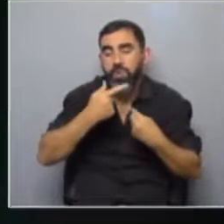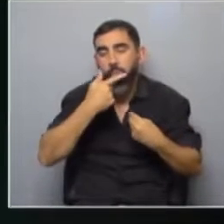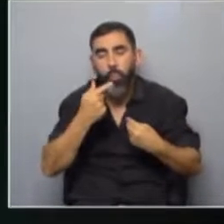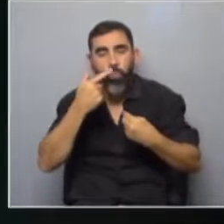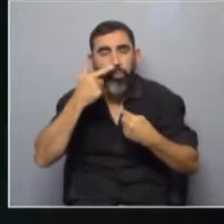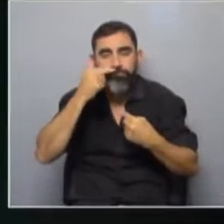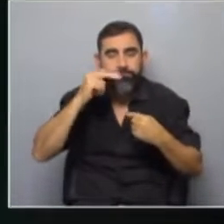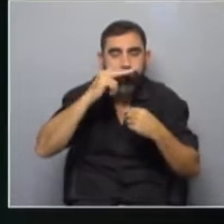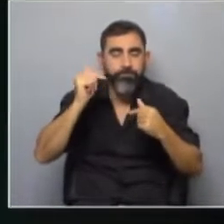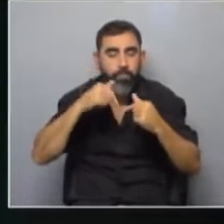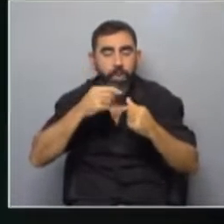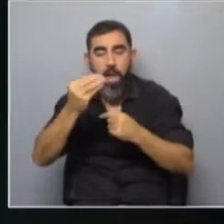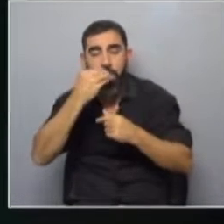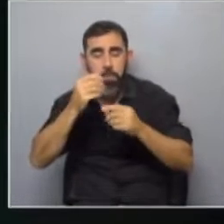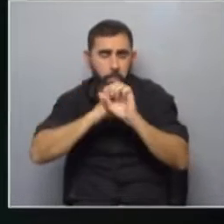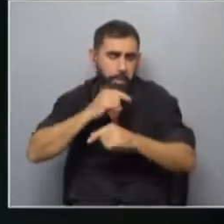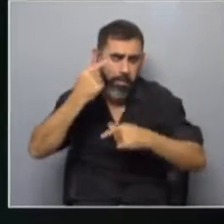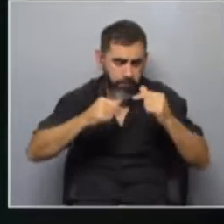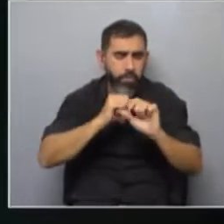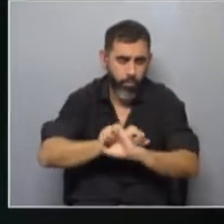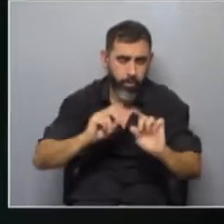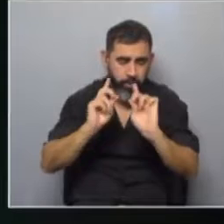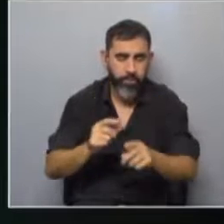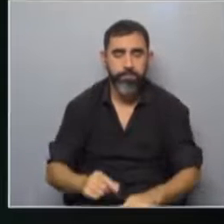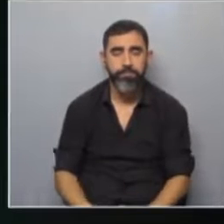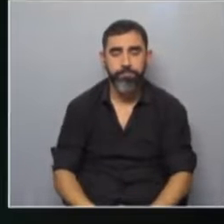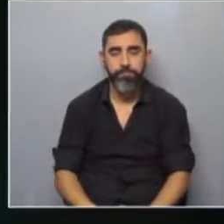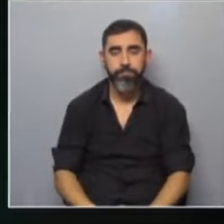los alimentos, pero puede aplicarse a otras áreas también.